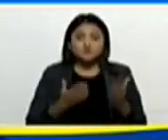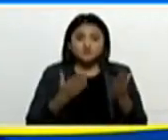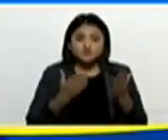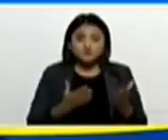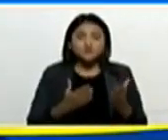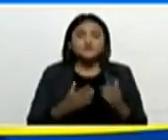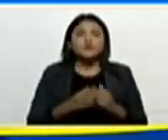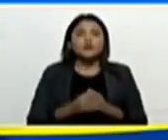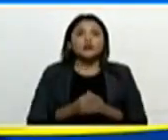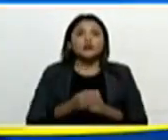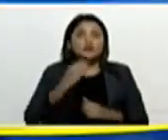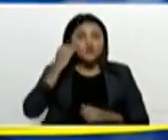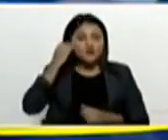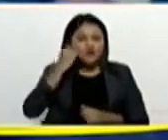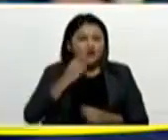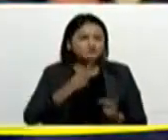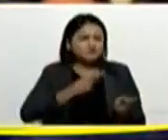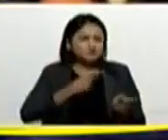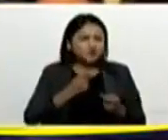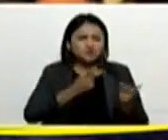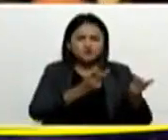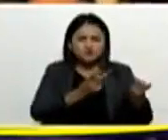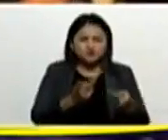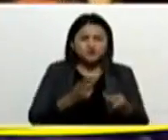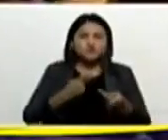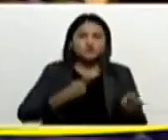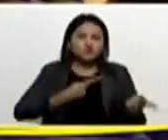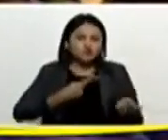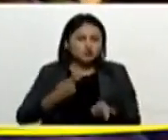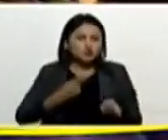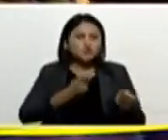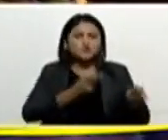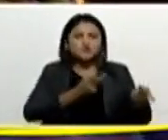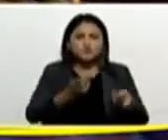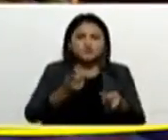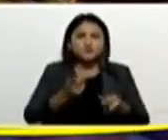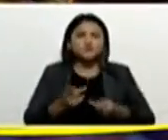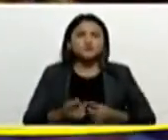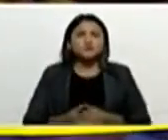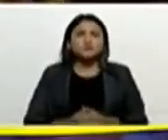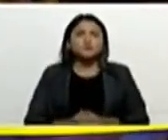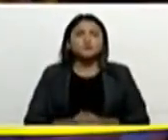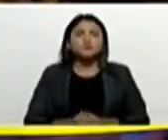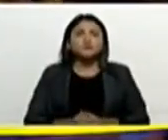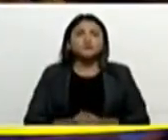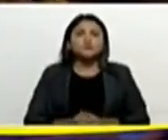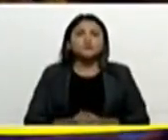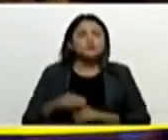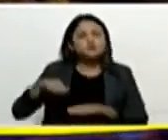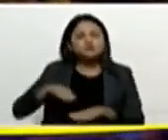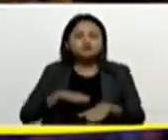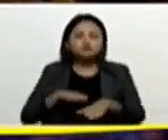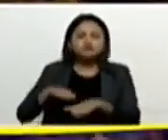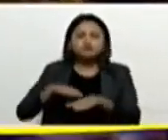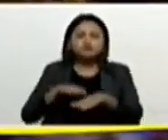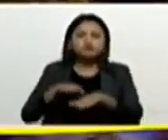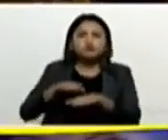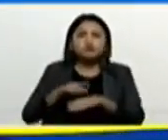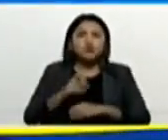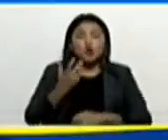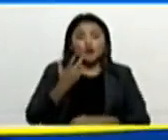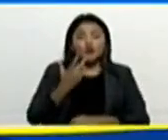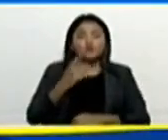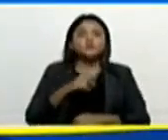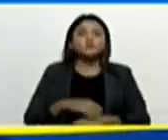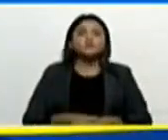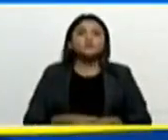Fidel nos invitó a que subiéramos el vehículo, ahí los tres,